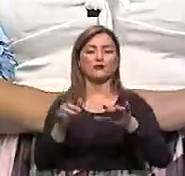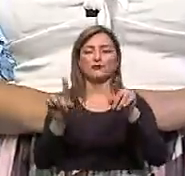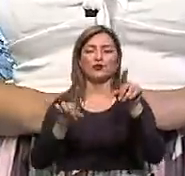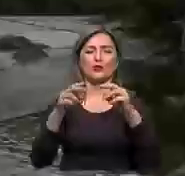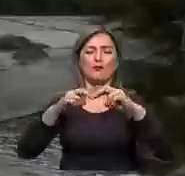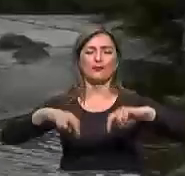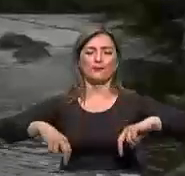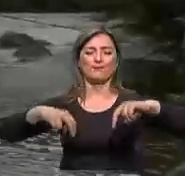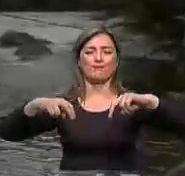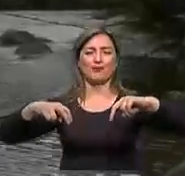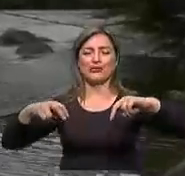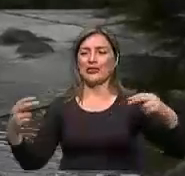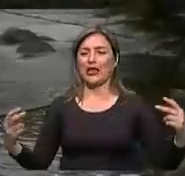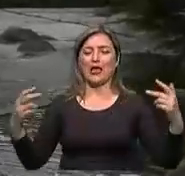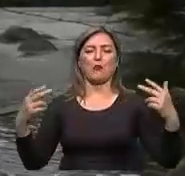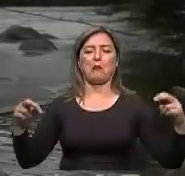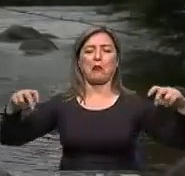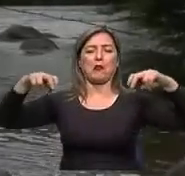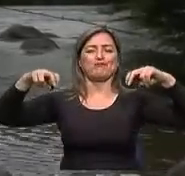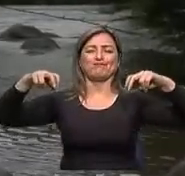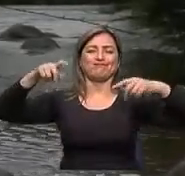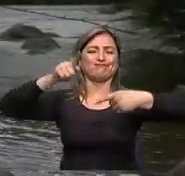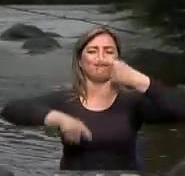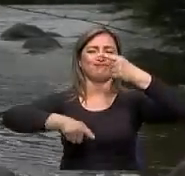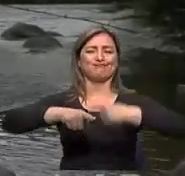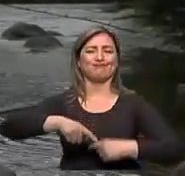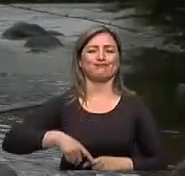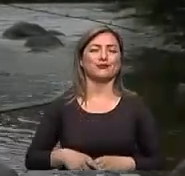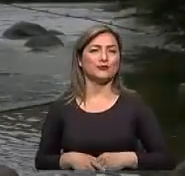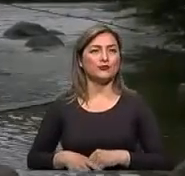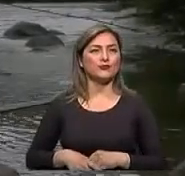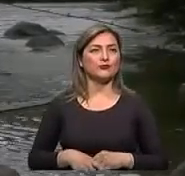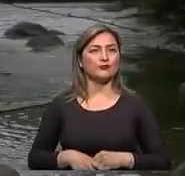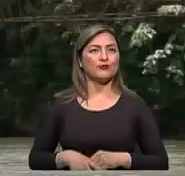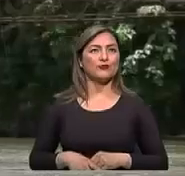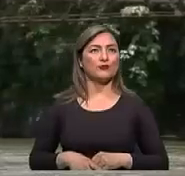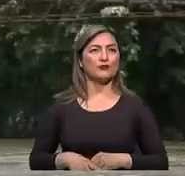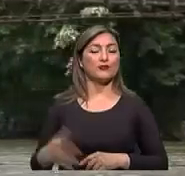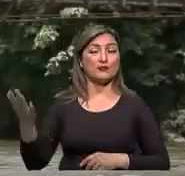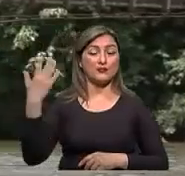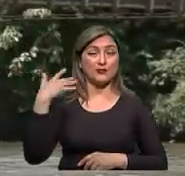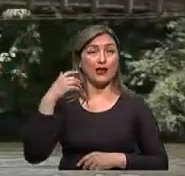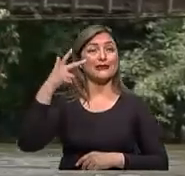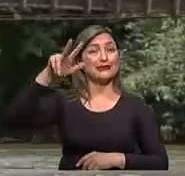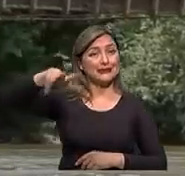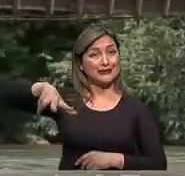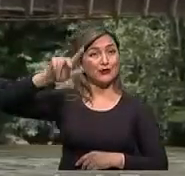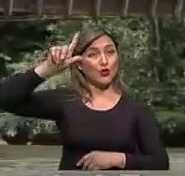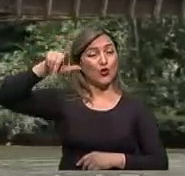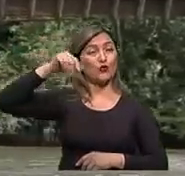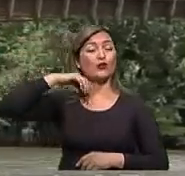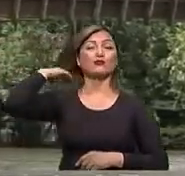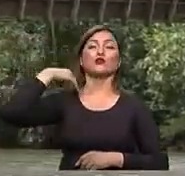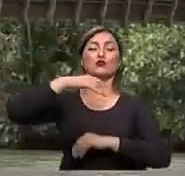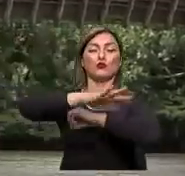aisladas. Así quedó el puente colgante cuya plataforma fue reconstruida hace aproximadamente 3 meses por el gobierno